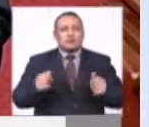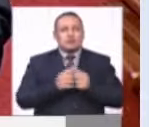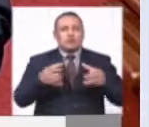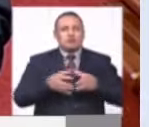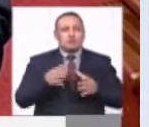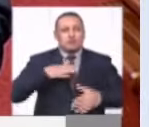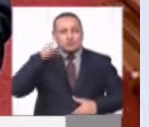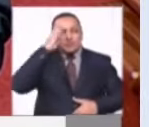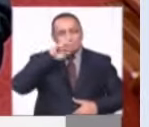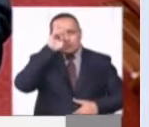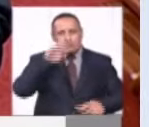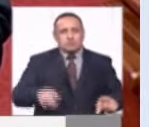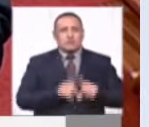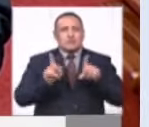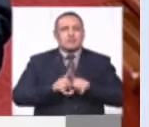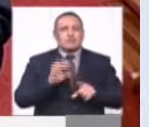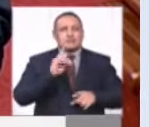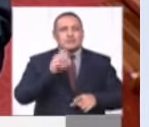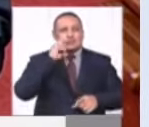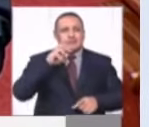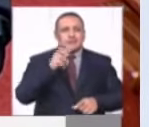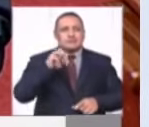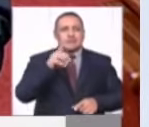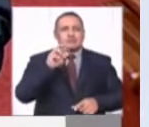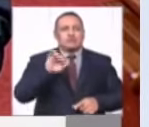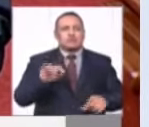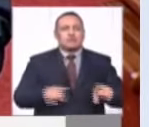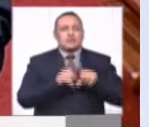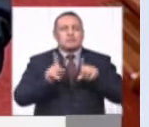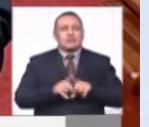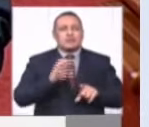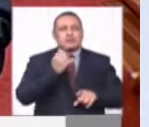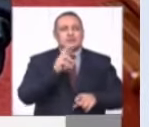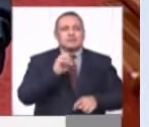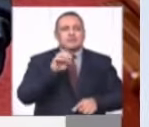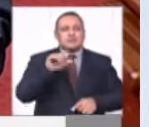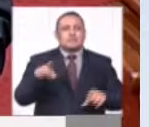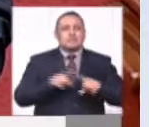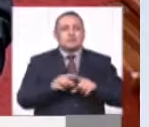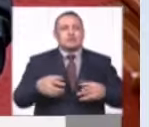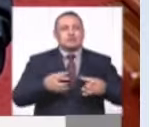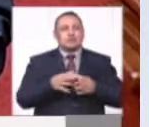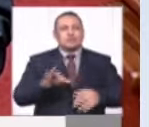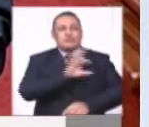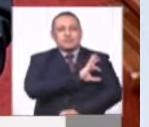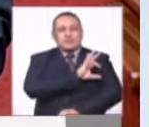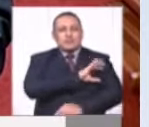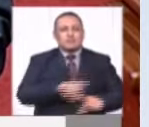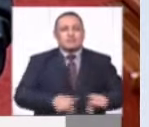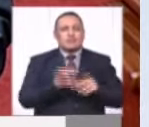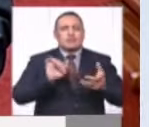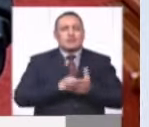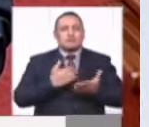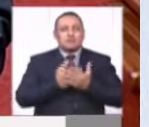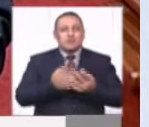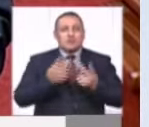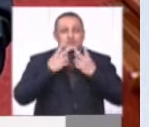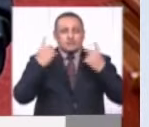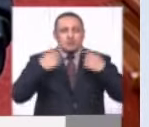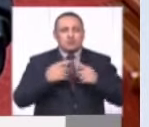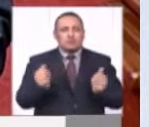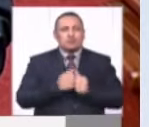Policía Nacional de Perú a través de INANDRO, TERNA, DIRILA y del Ministerio Público, los cuales emplearán